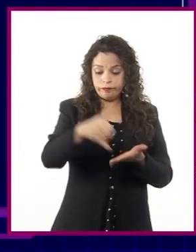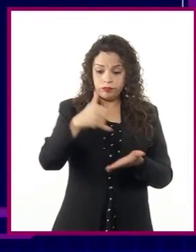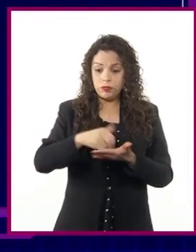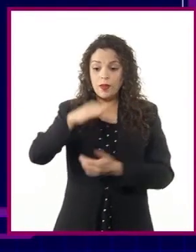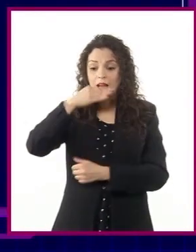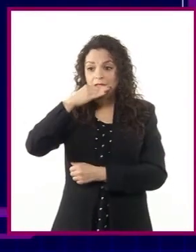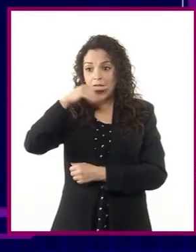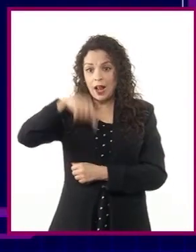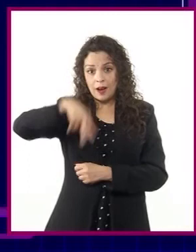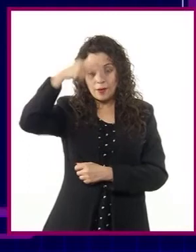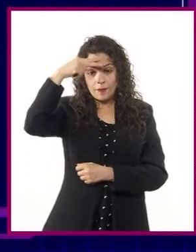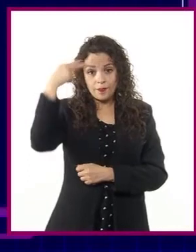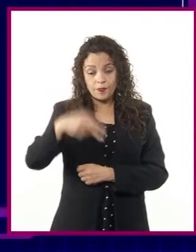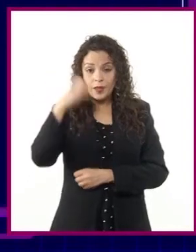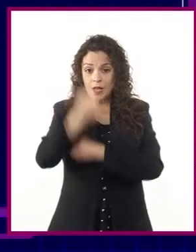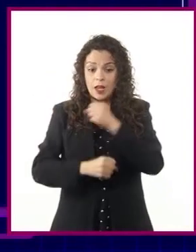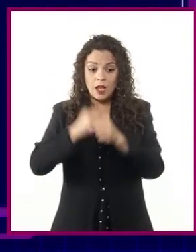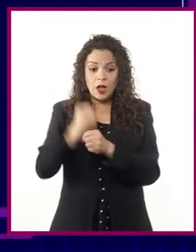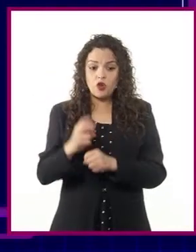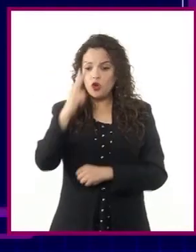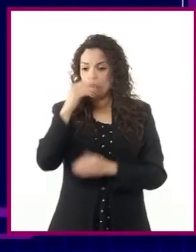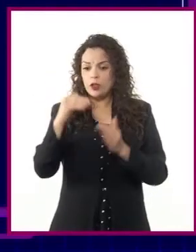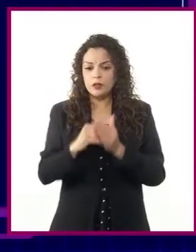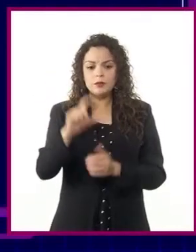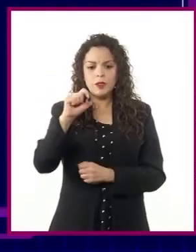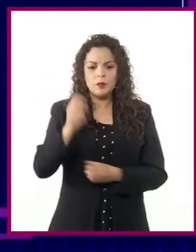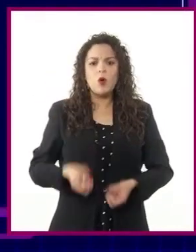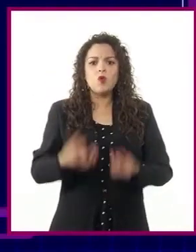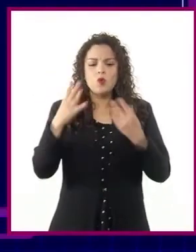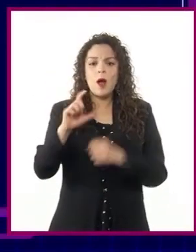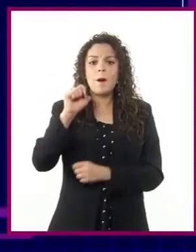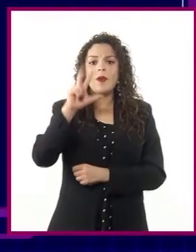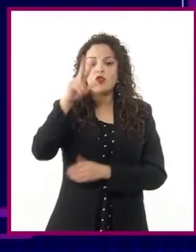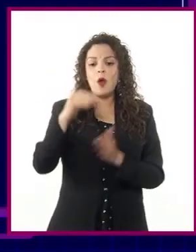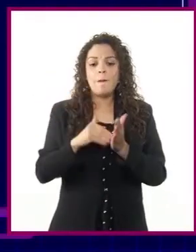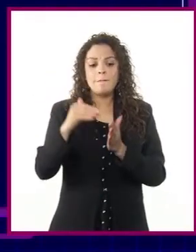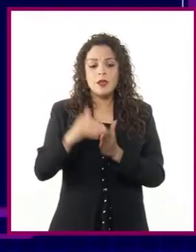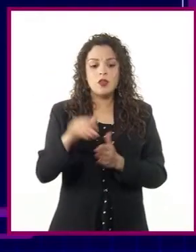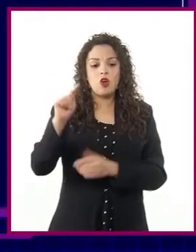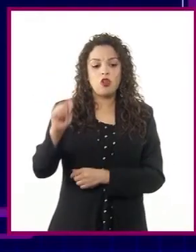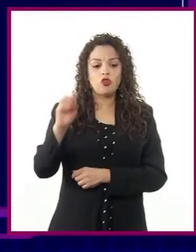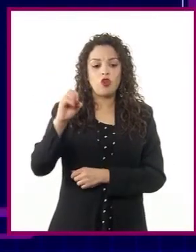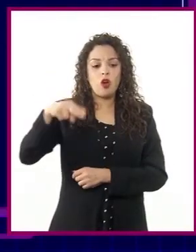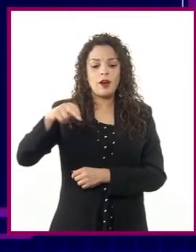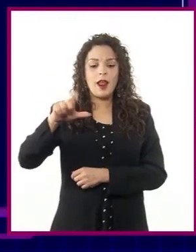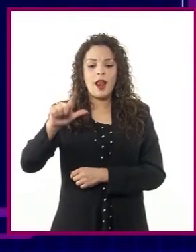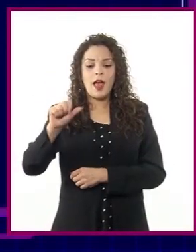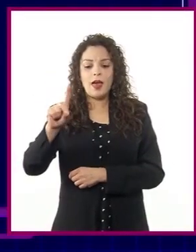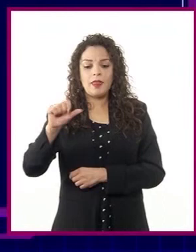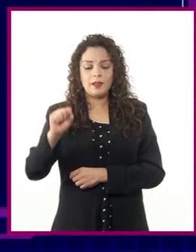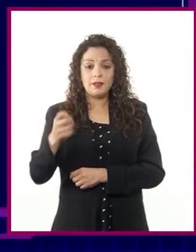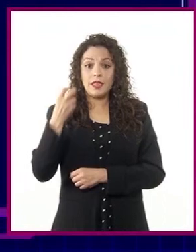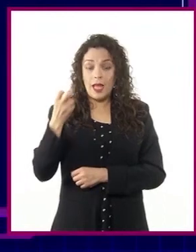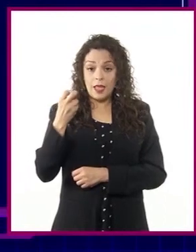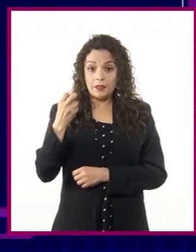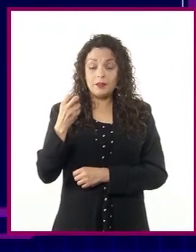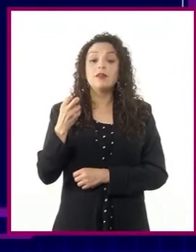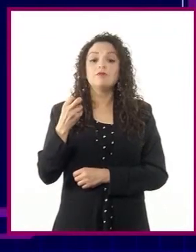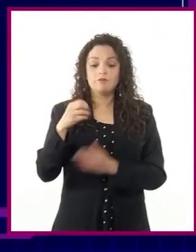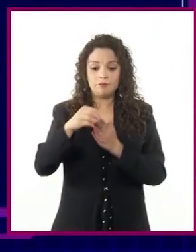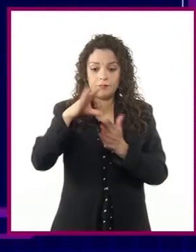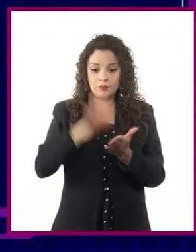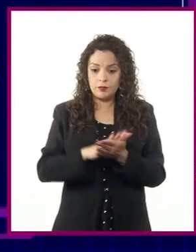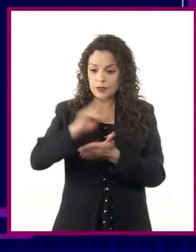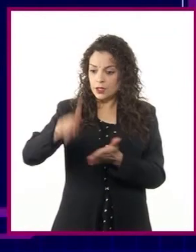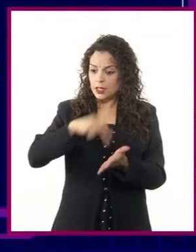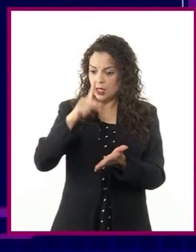nuestro país en el año 2020 fue de 28 millones de toneladas. Si reportamos esta cantidad en kilogramos,